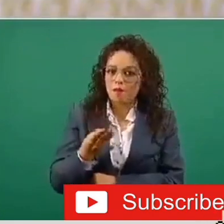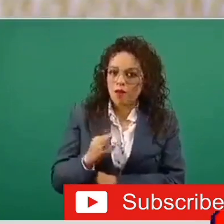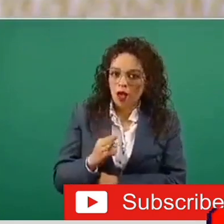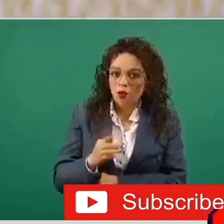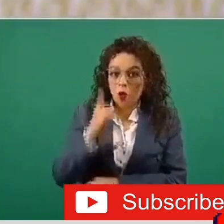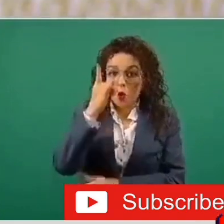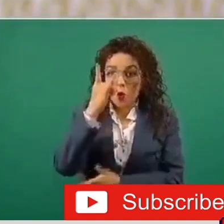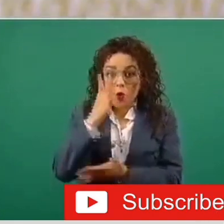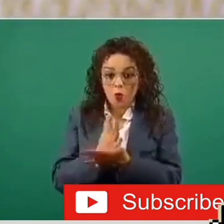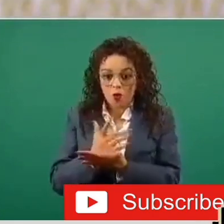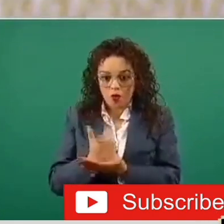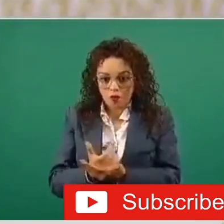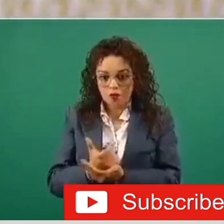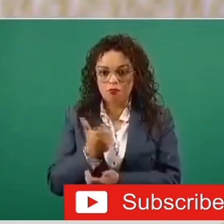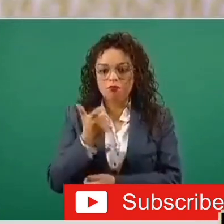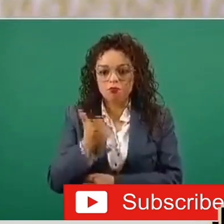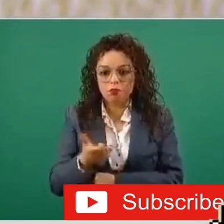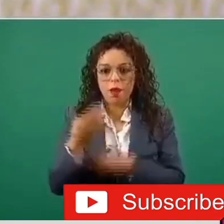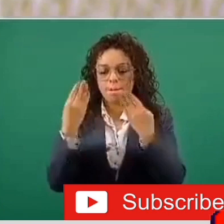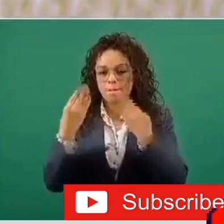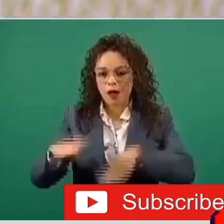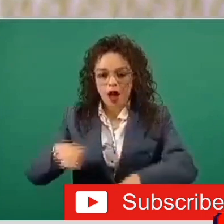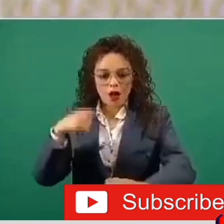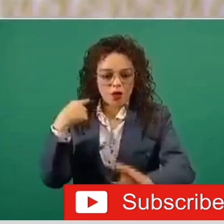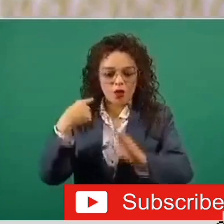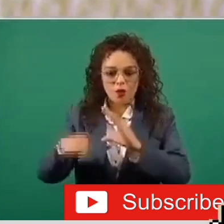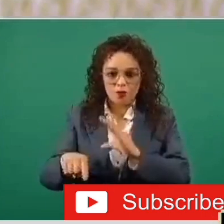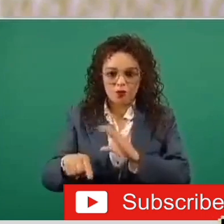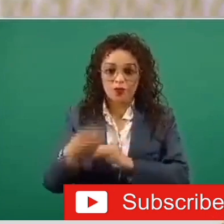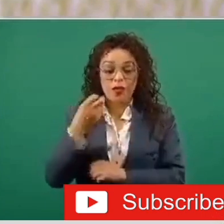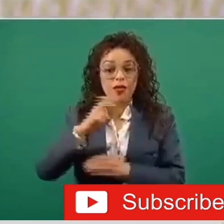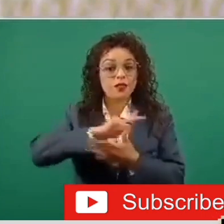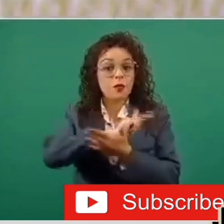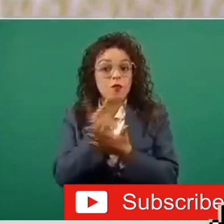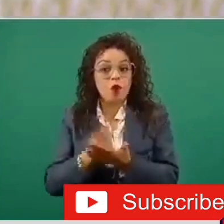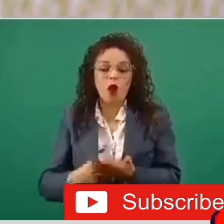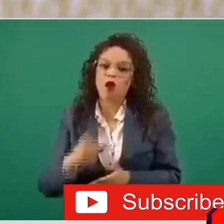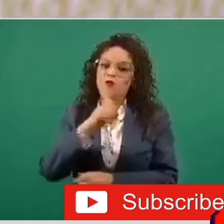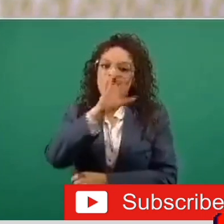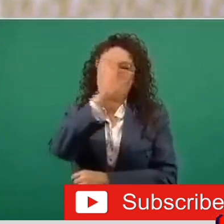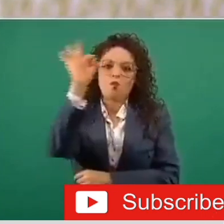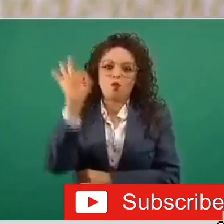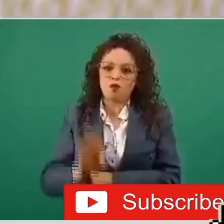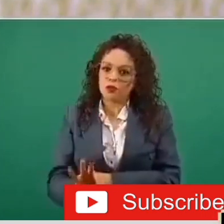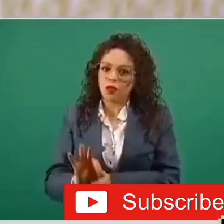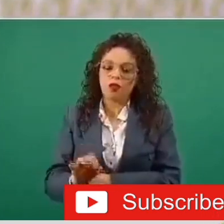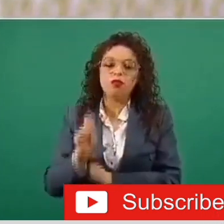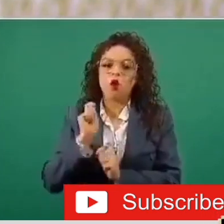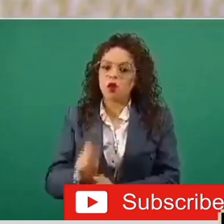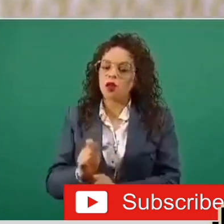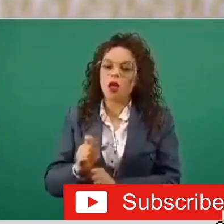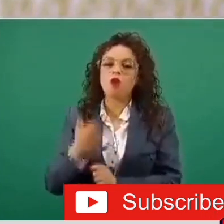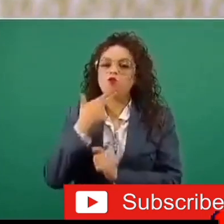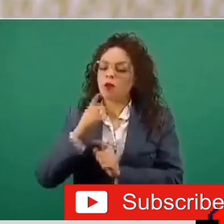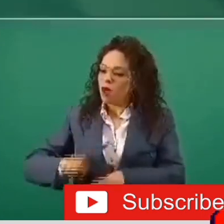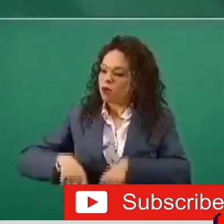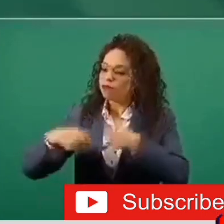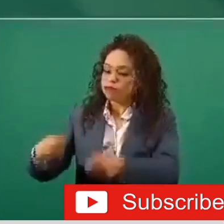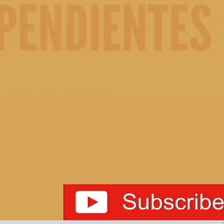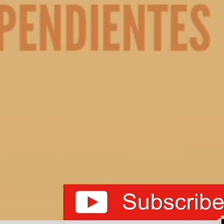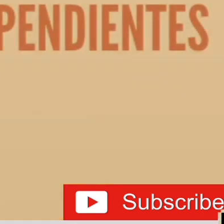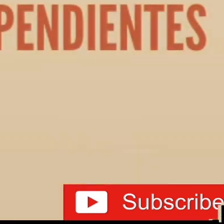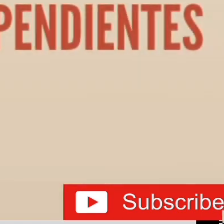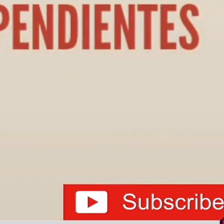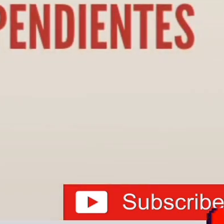en este día, ustedes estarían recibiendo el pago de su beca, se estaría adelantando, por decirlo de alguna manera, un día.